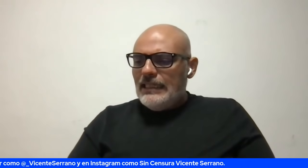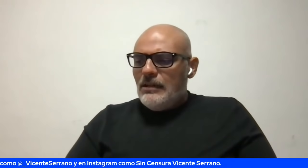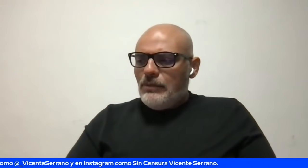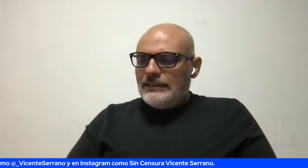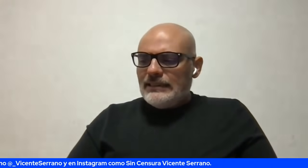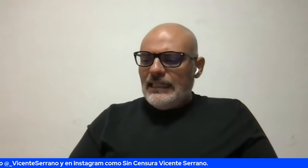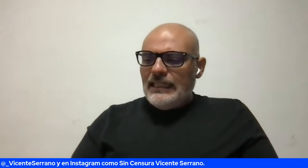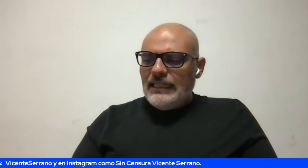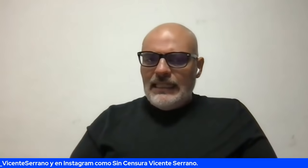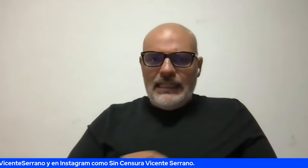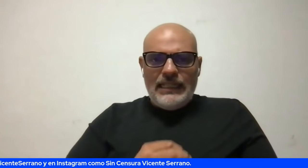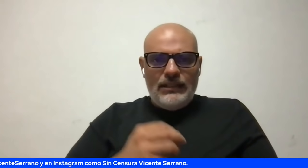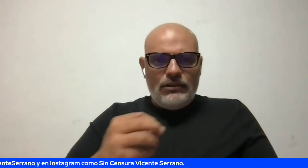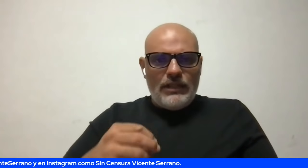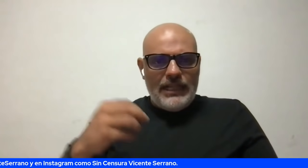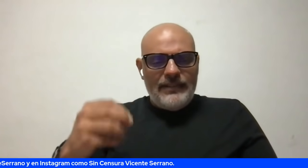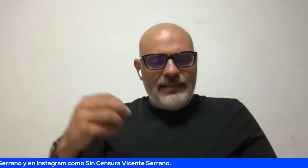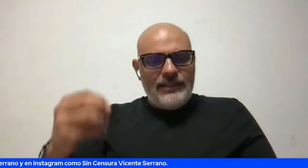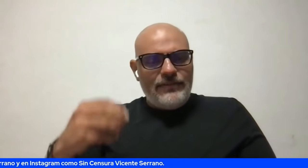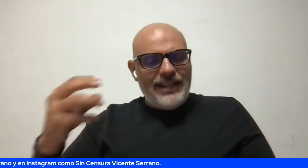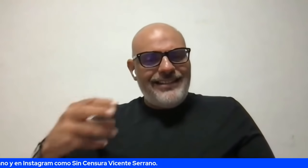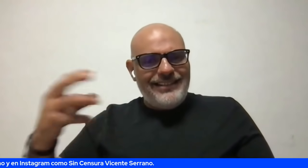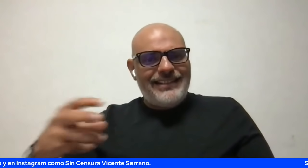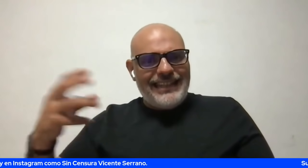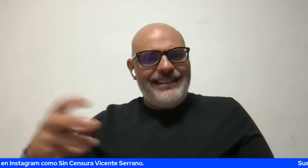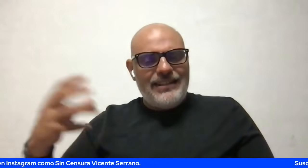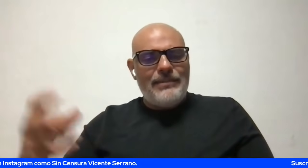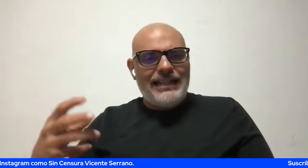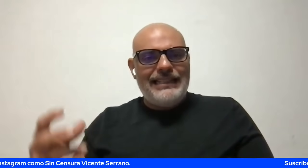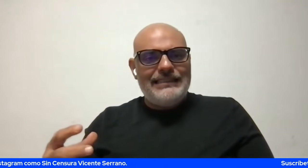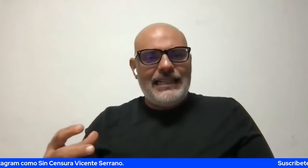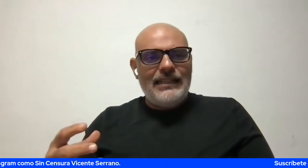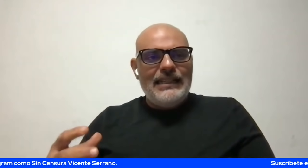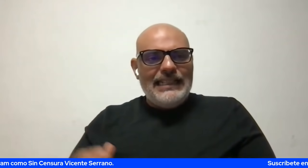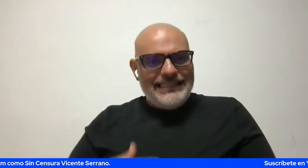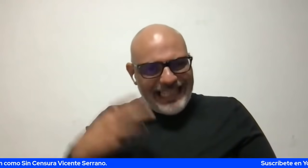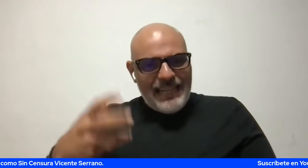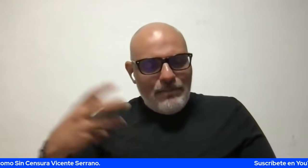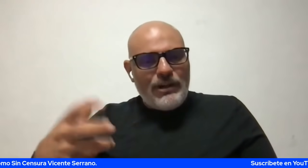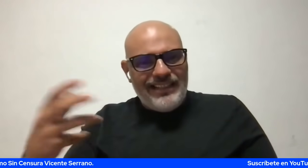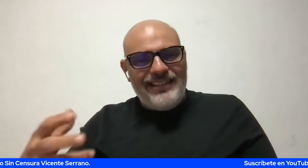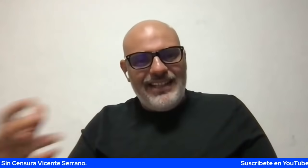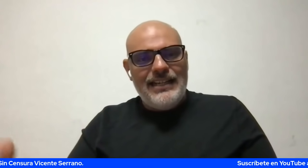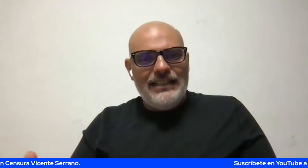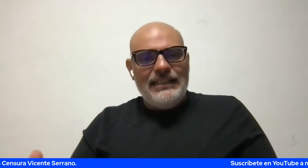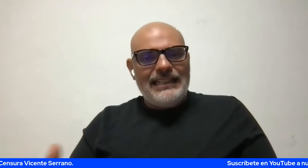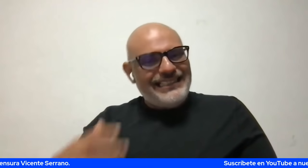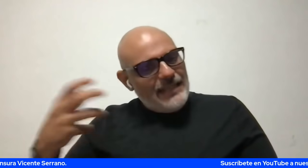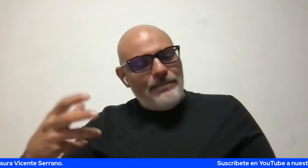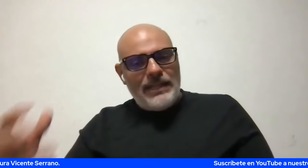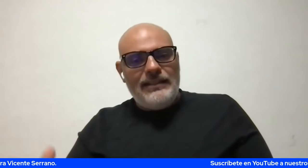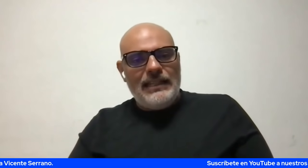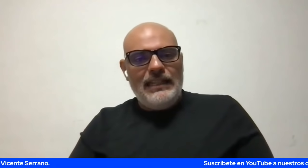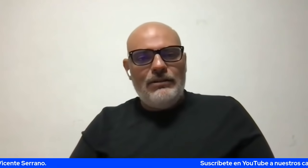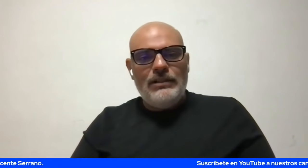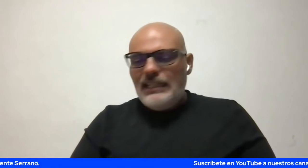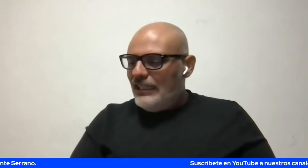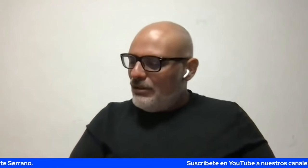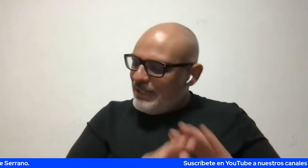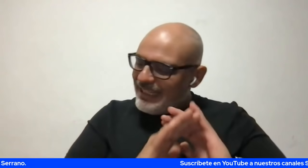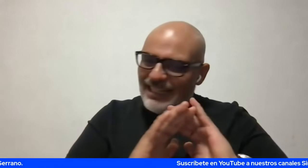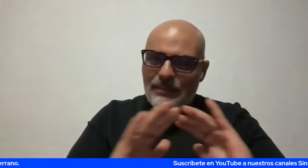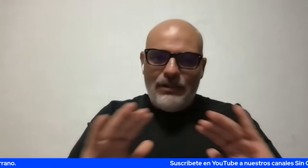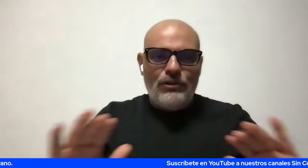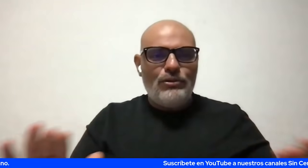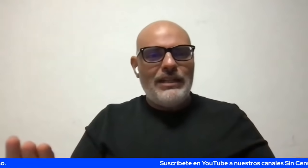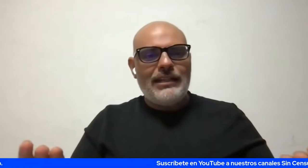es que, pues, en todas estas frases que dice Margarita está la hipocresía que siempre han tenido, y